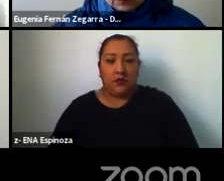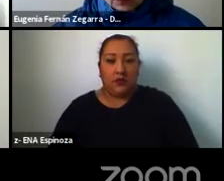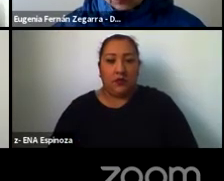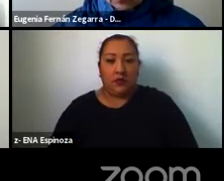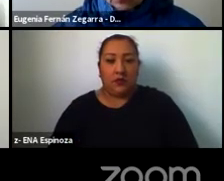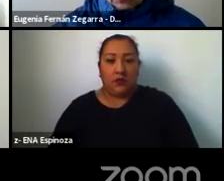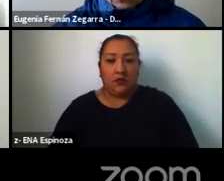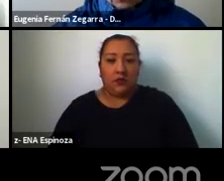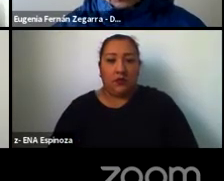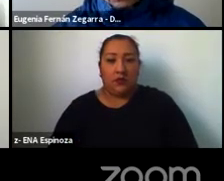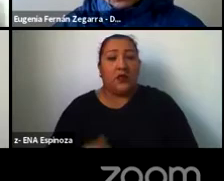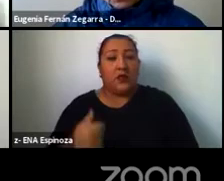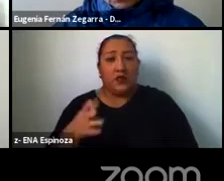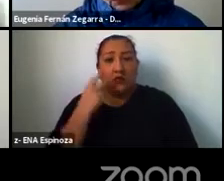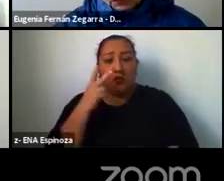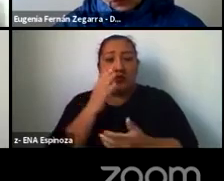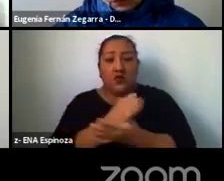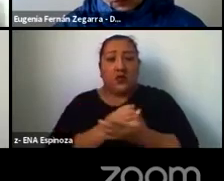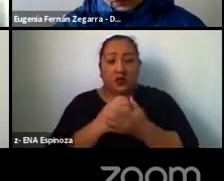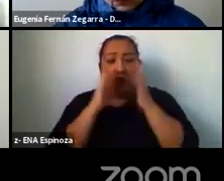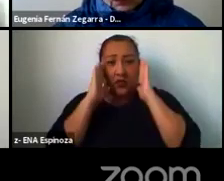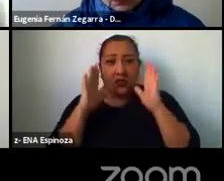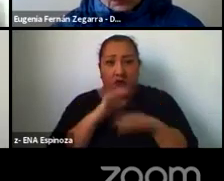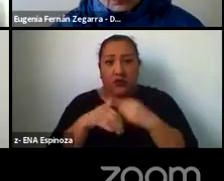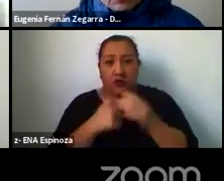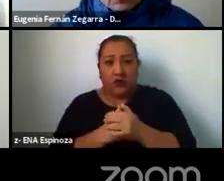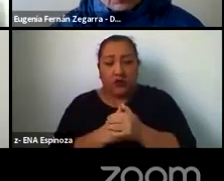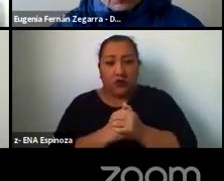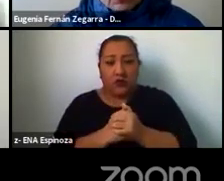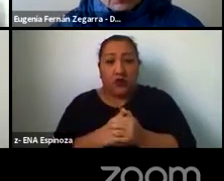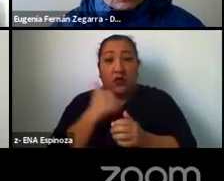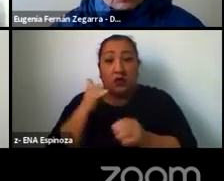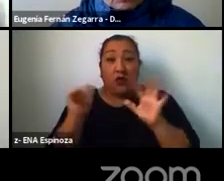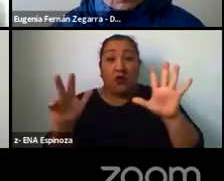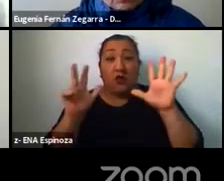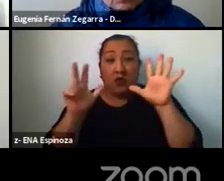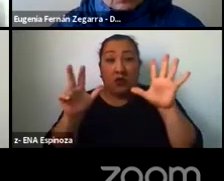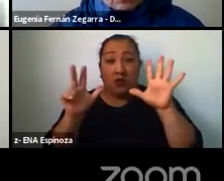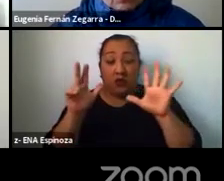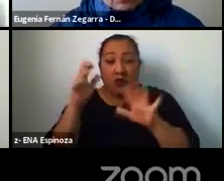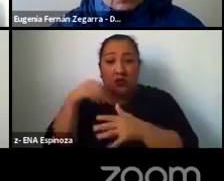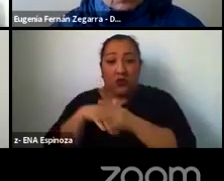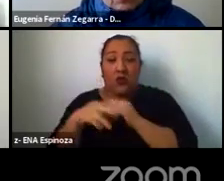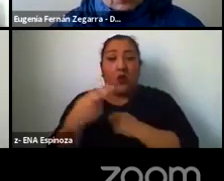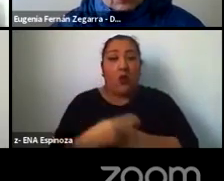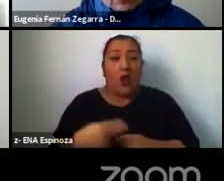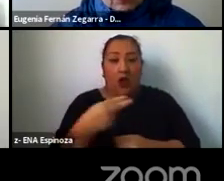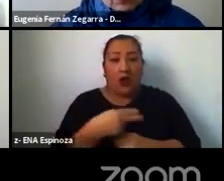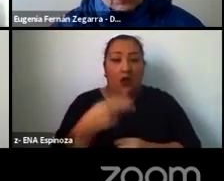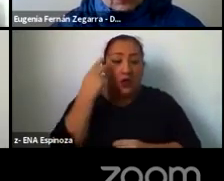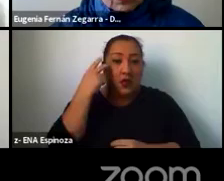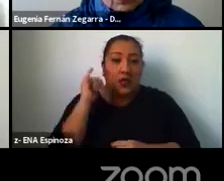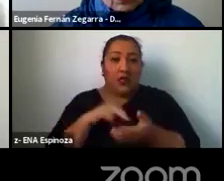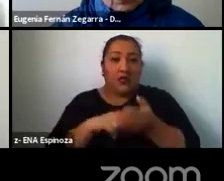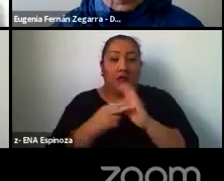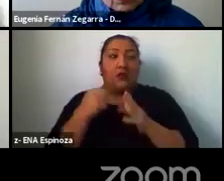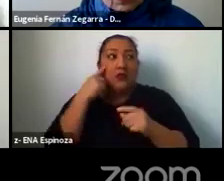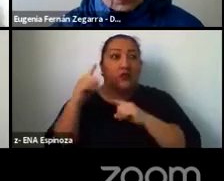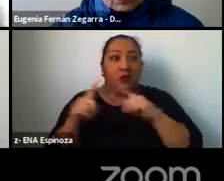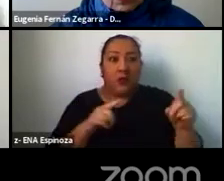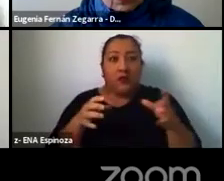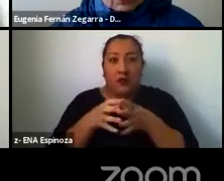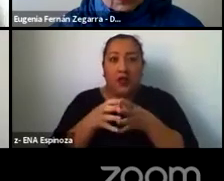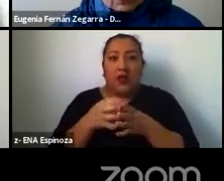supervisión de los centros de atención residencial. Hay 8 dentro de Huancayo. La idea era poder supervisar en